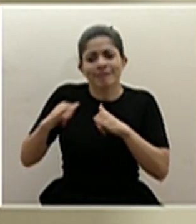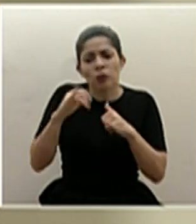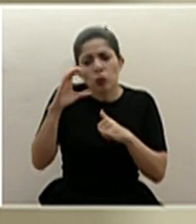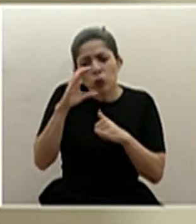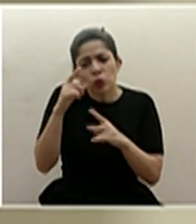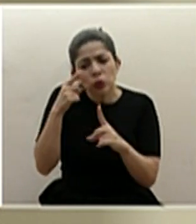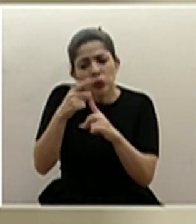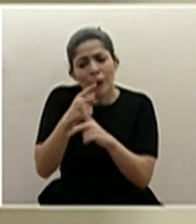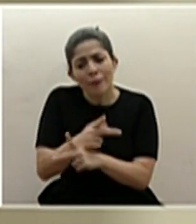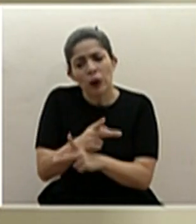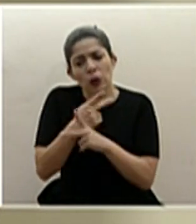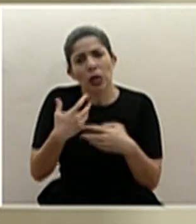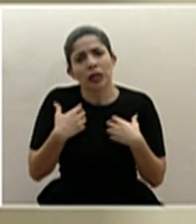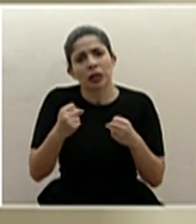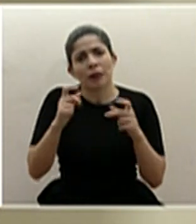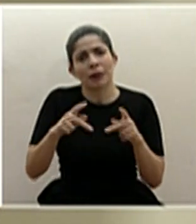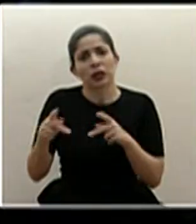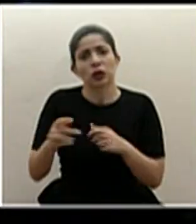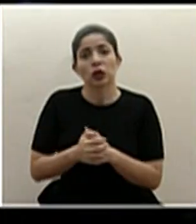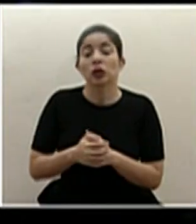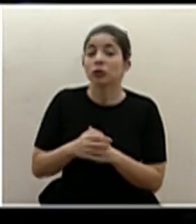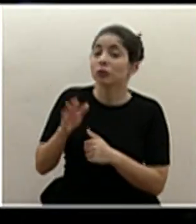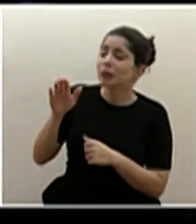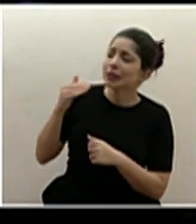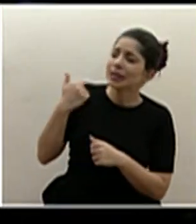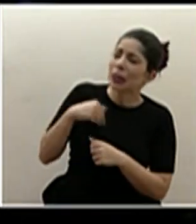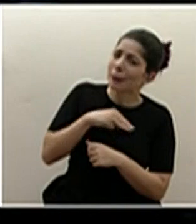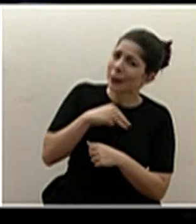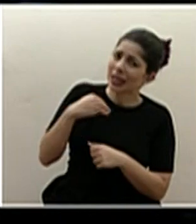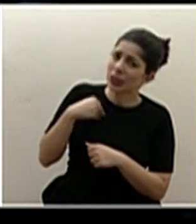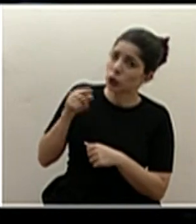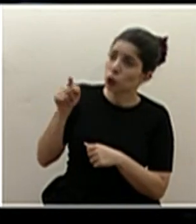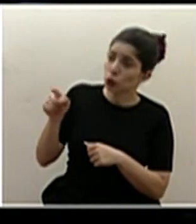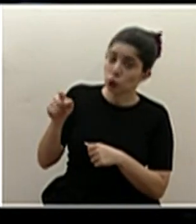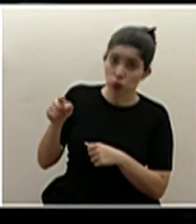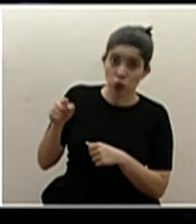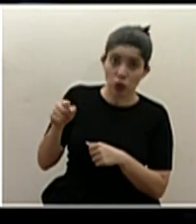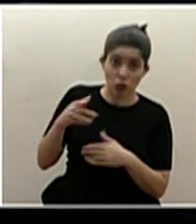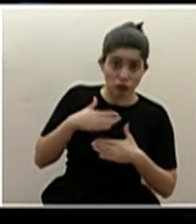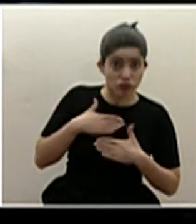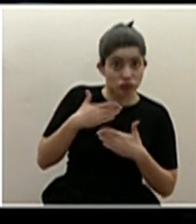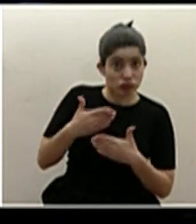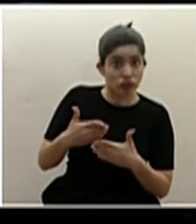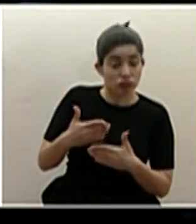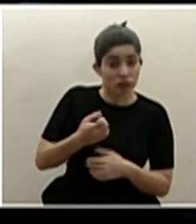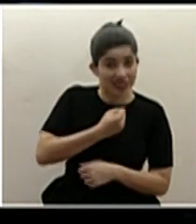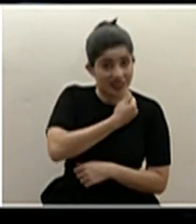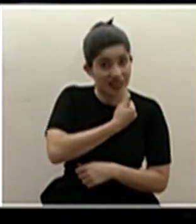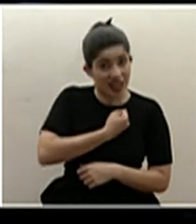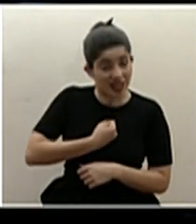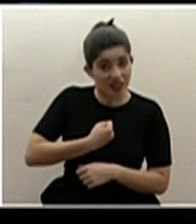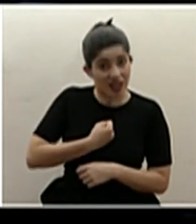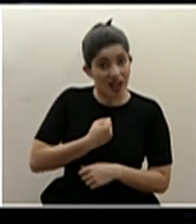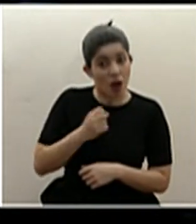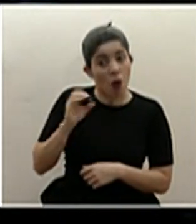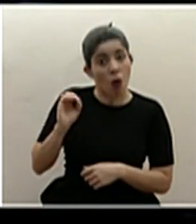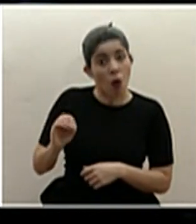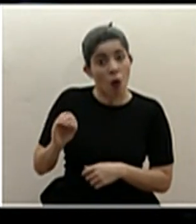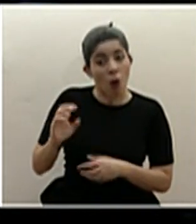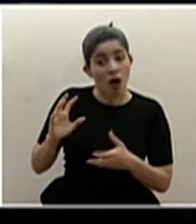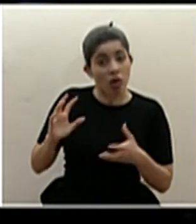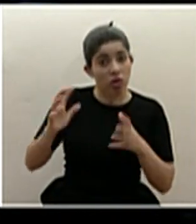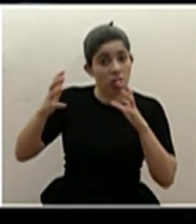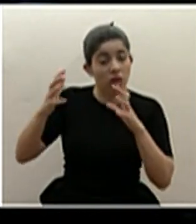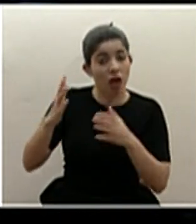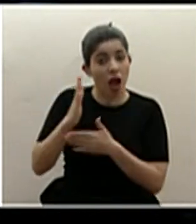proteger la salud de la población. Señor ministro, ¿estaría usted dispuesto a sacrificar o a que se altere